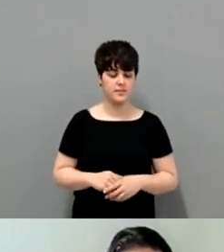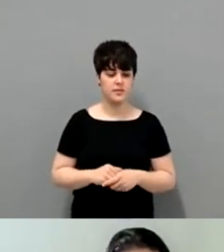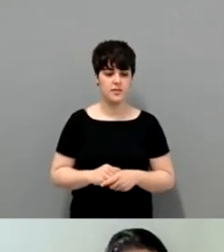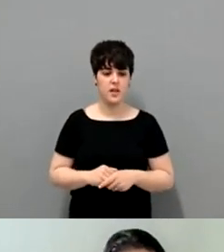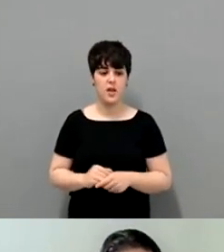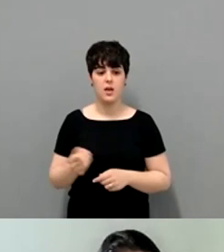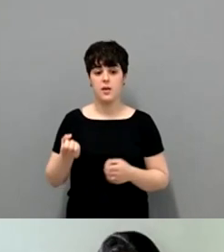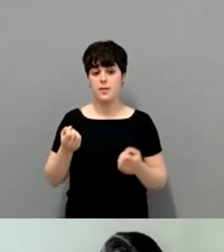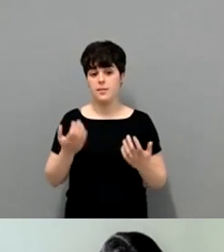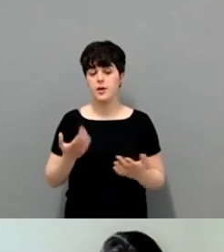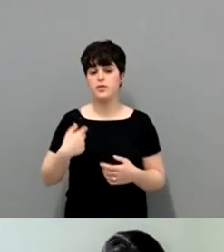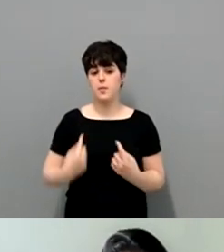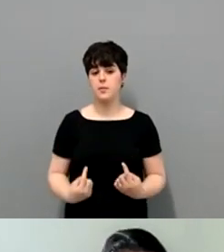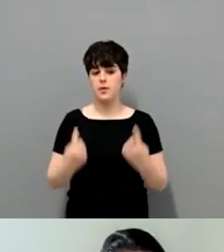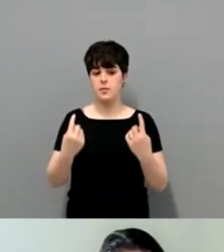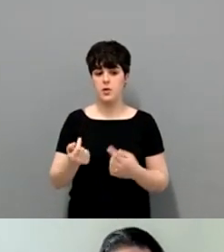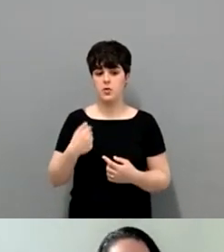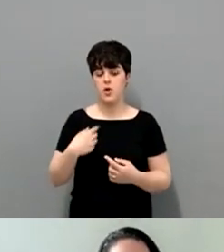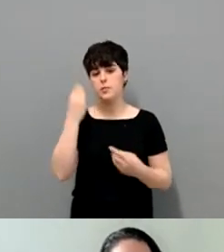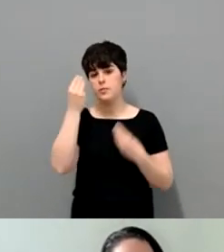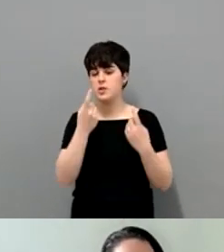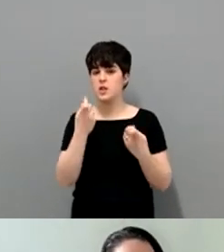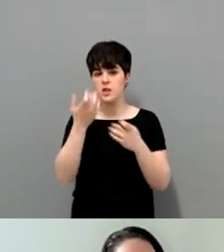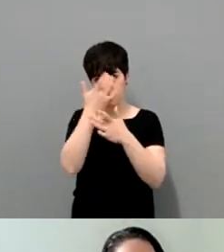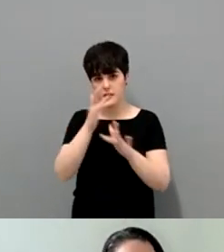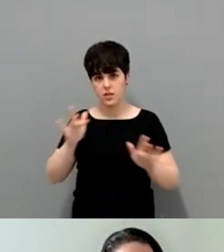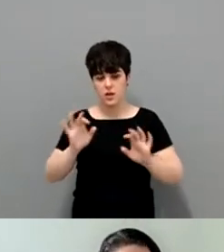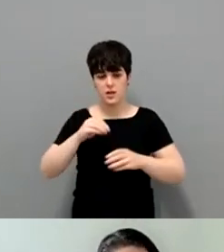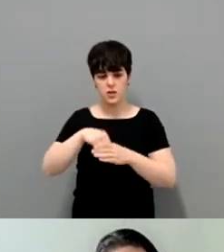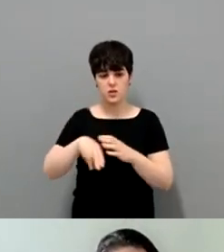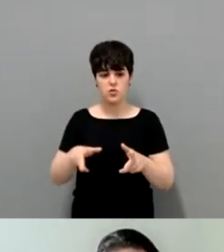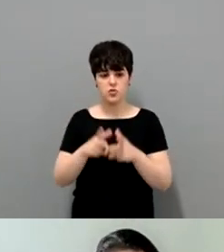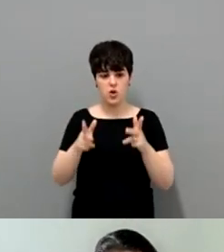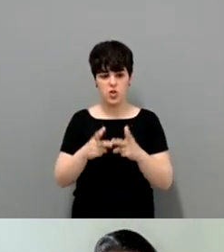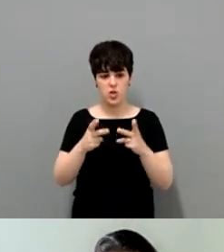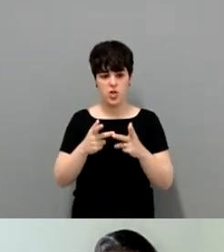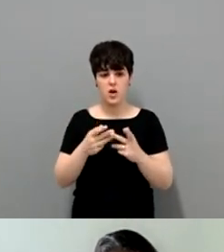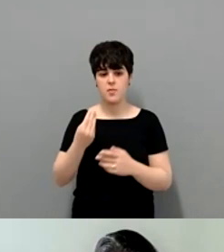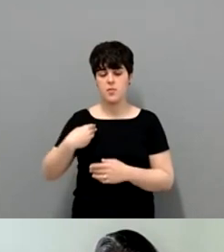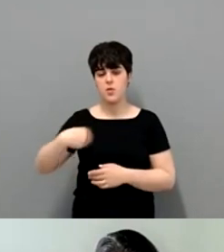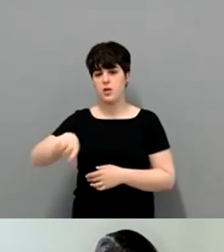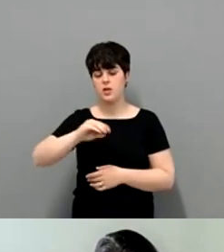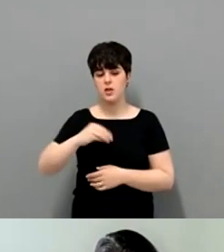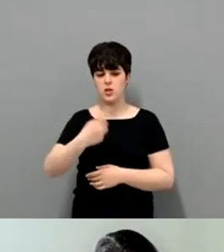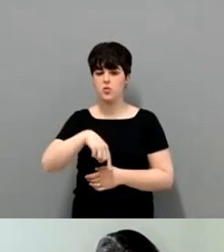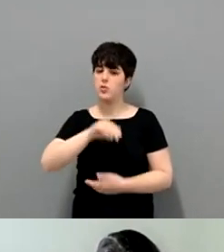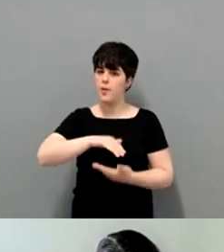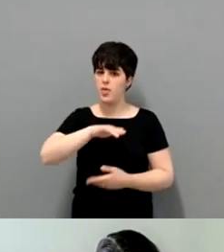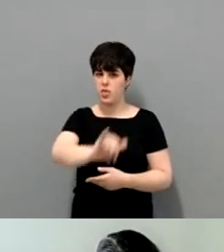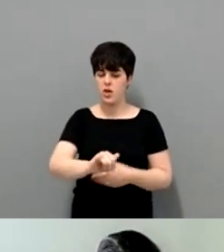Pues primero, creo que es necesaria la concienciación de la sociedad, que entiendan que somos personas